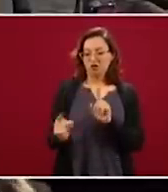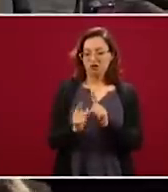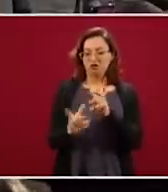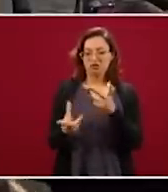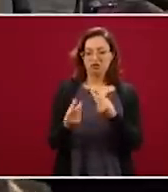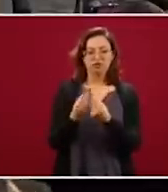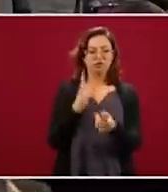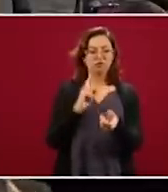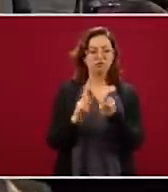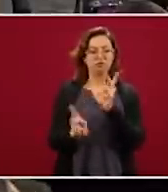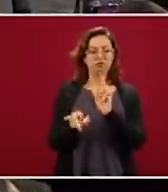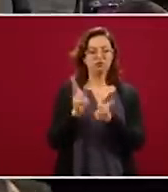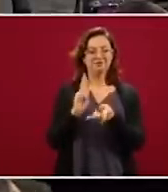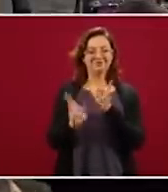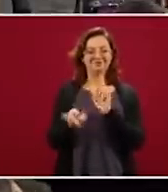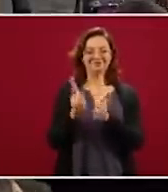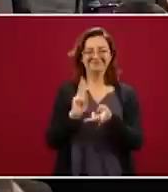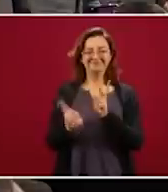escuche y